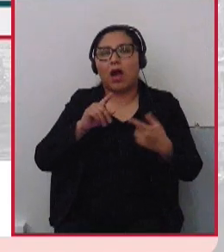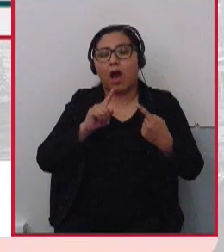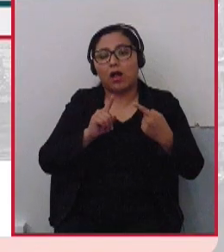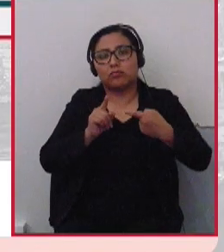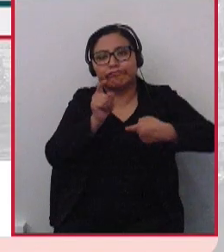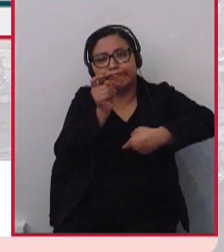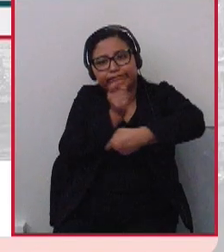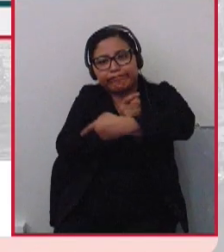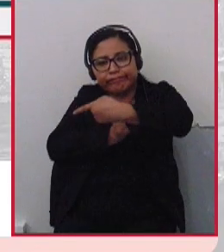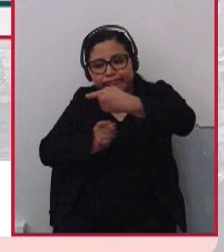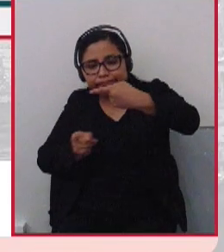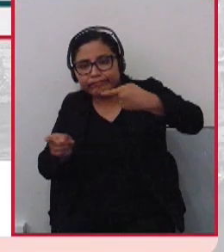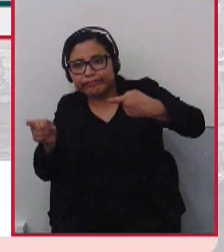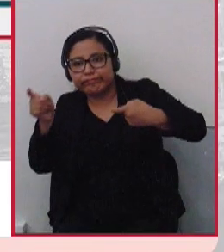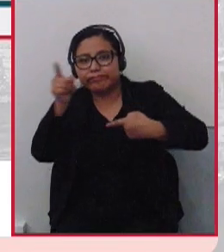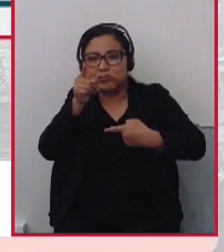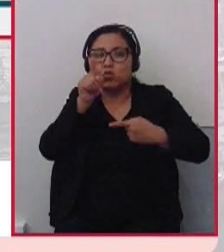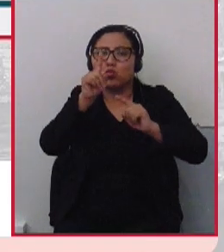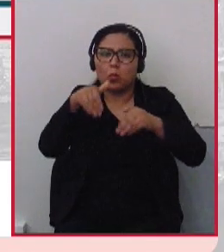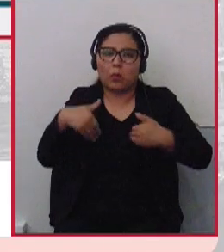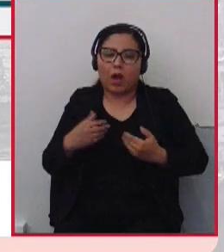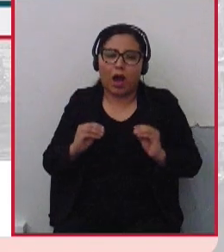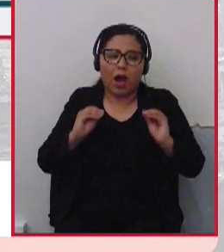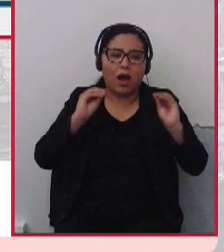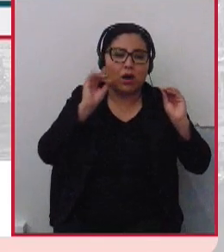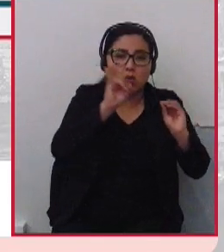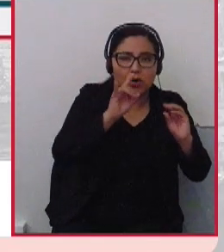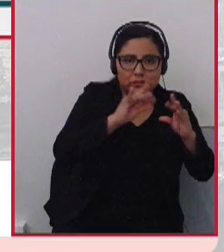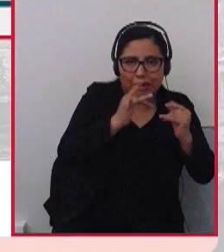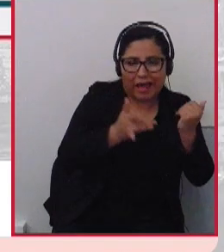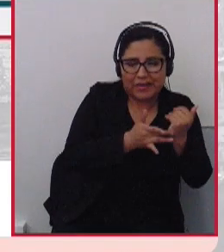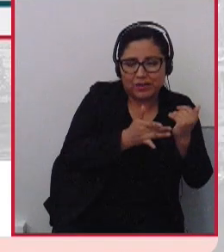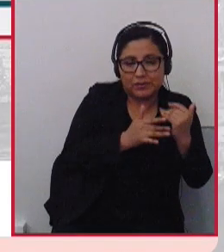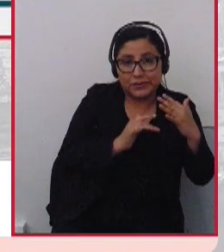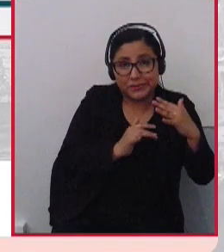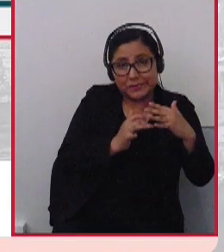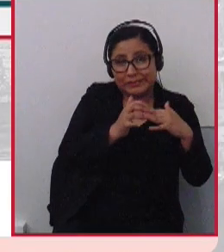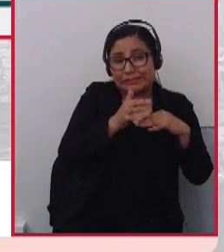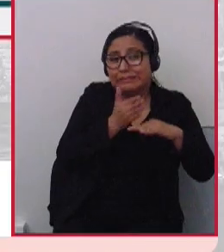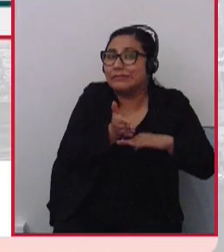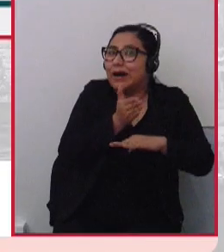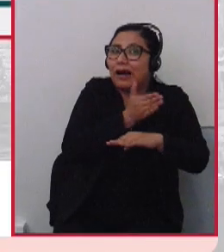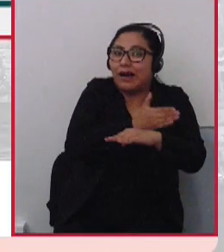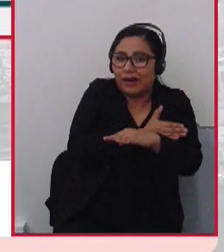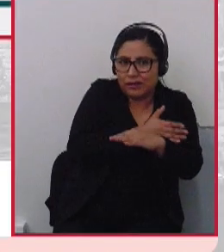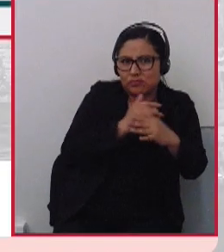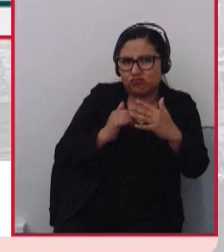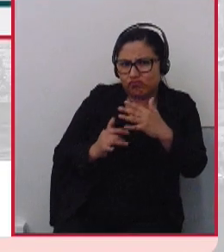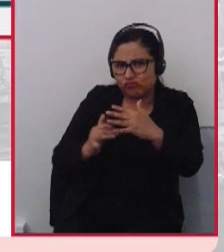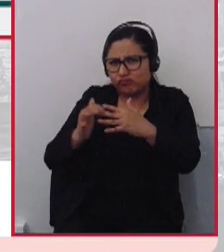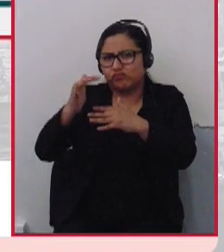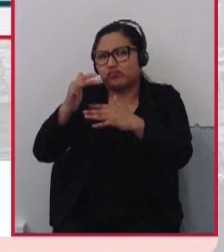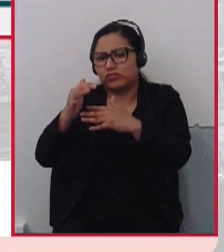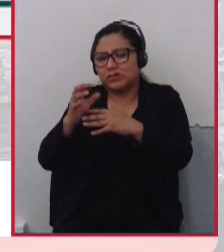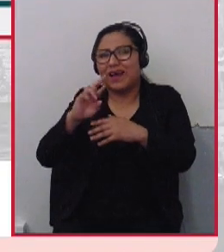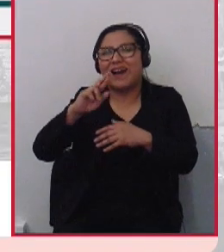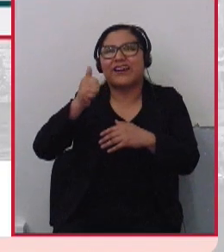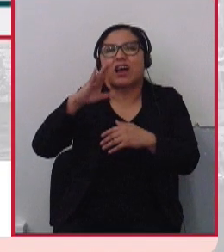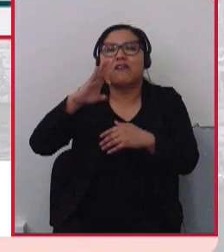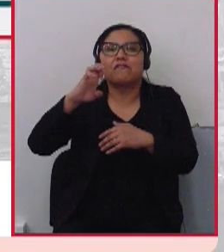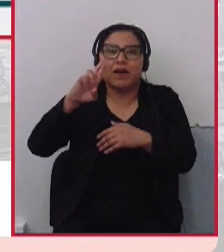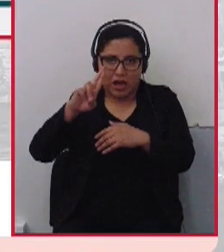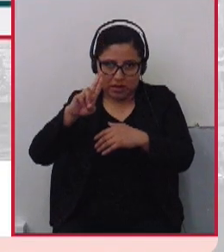circuitos donde tú puedes poner la tecnología de gruesos antes de la flotación Raffer